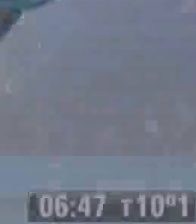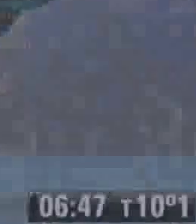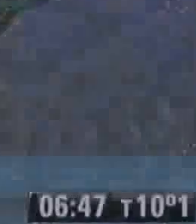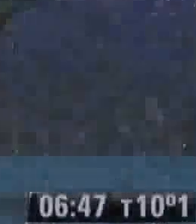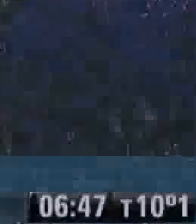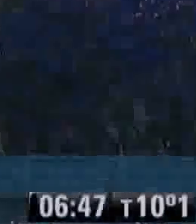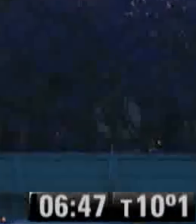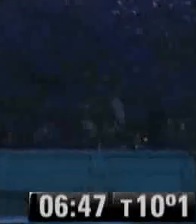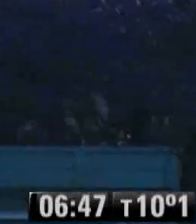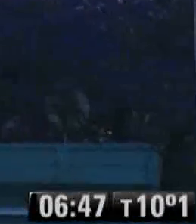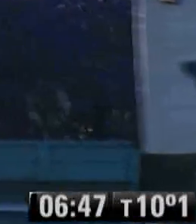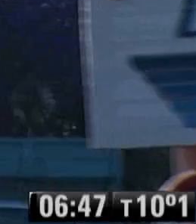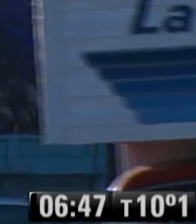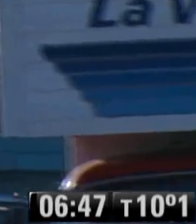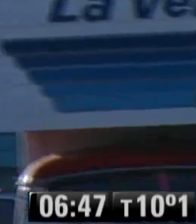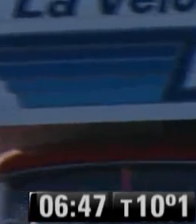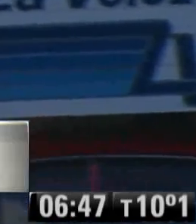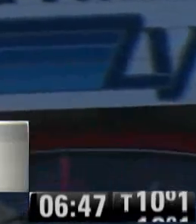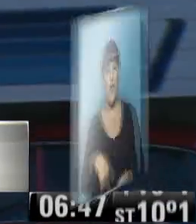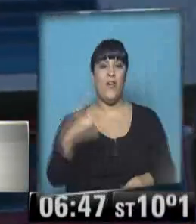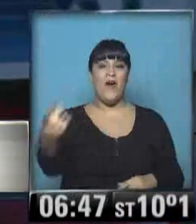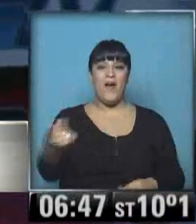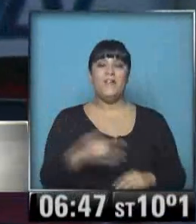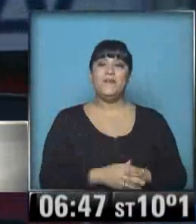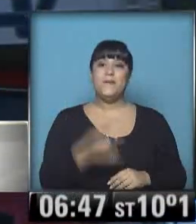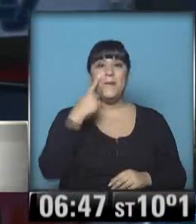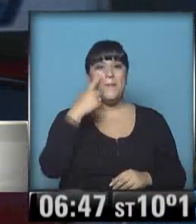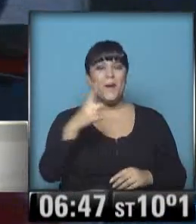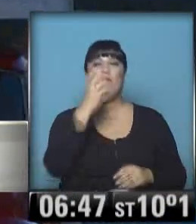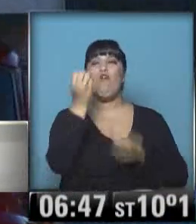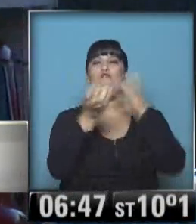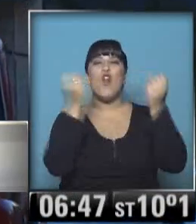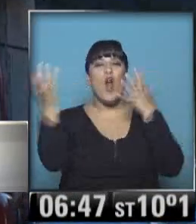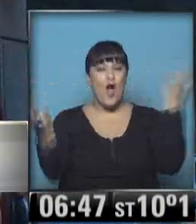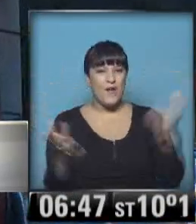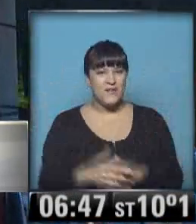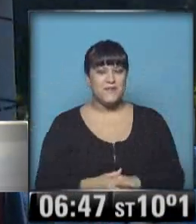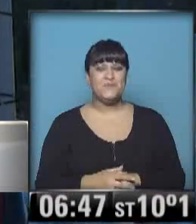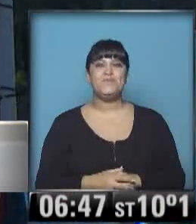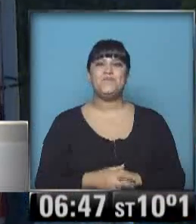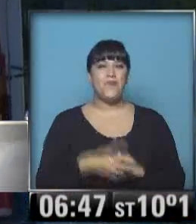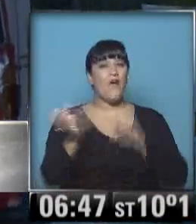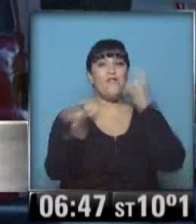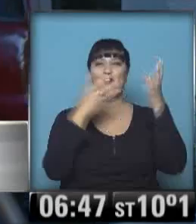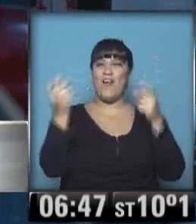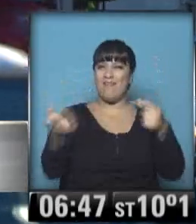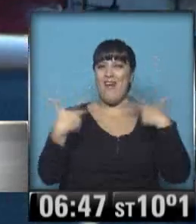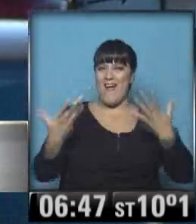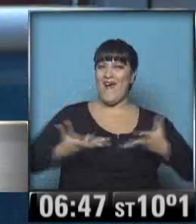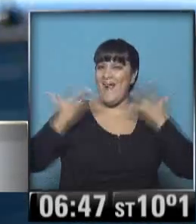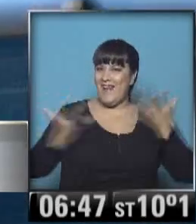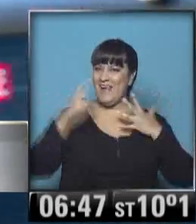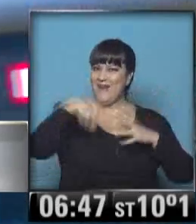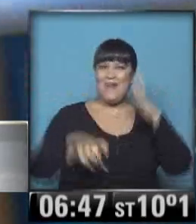Hola, buen día a todos. Ahí están nuestras flores, las que nos alegran las mañanas,